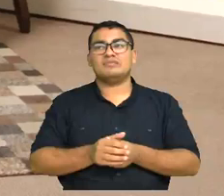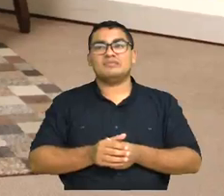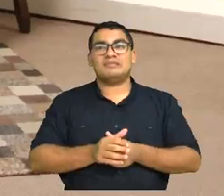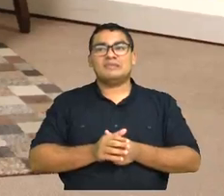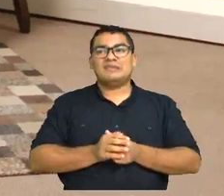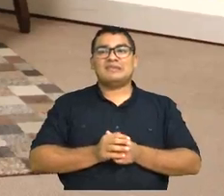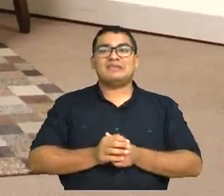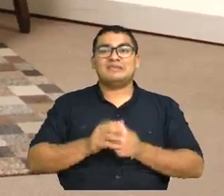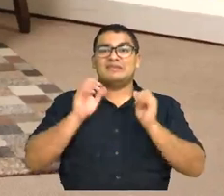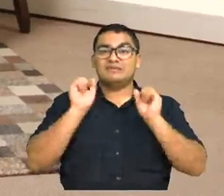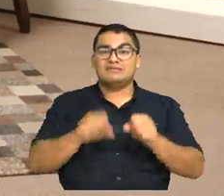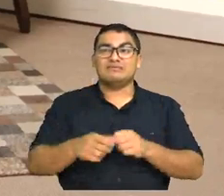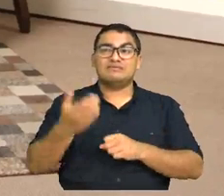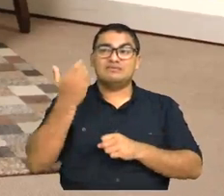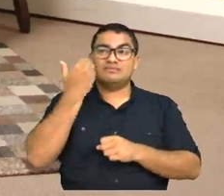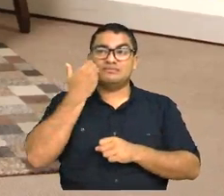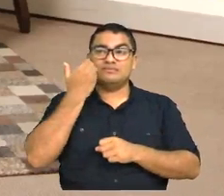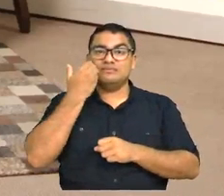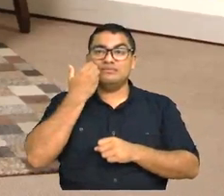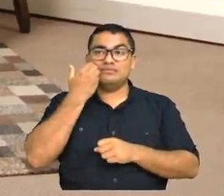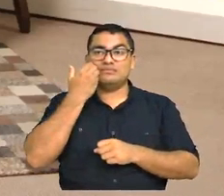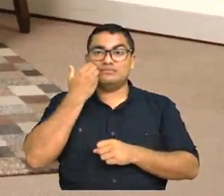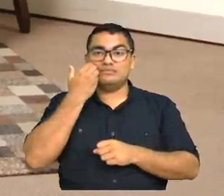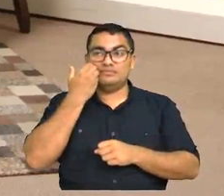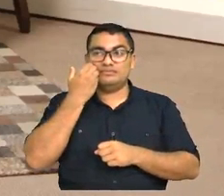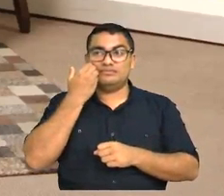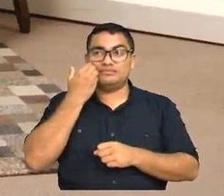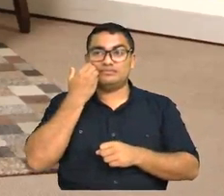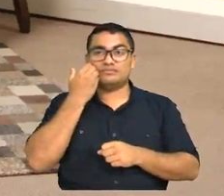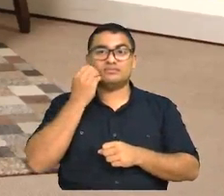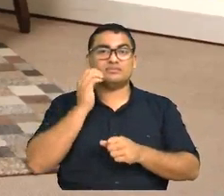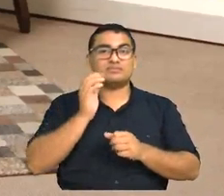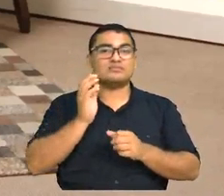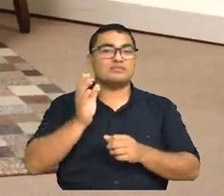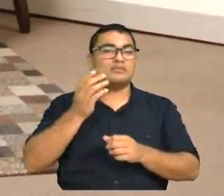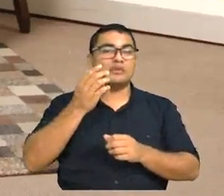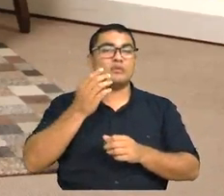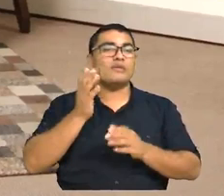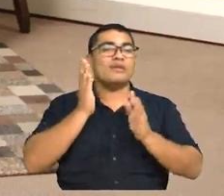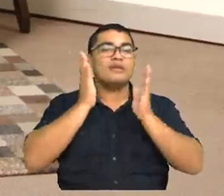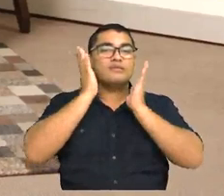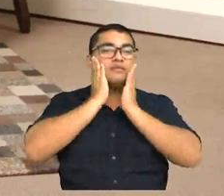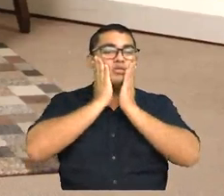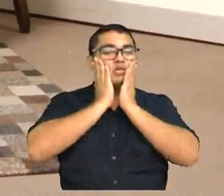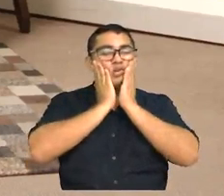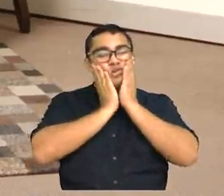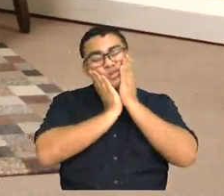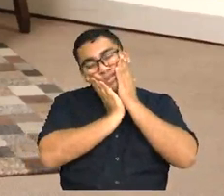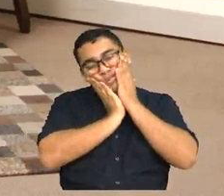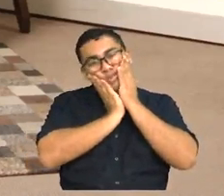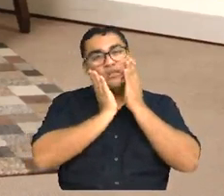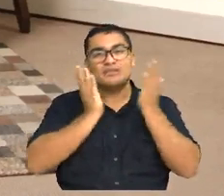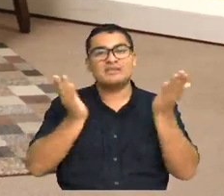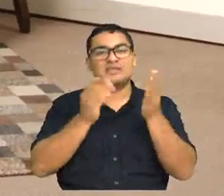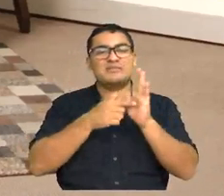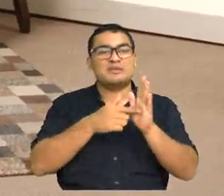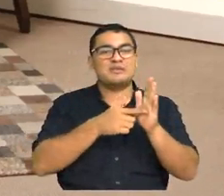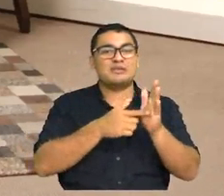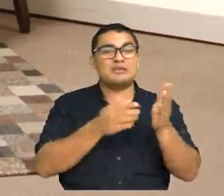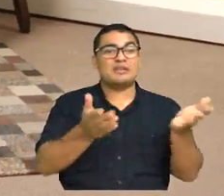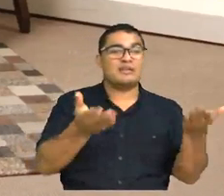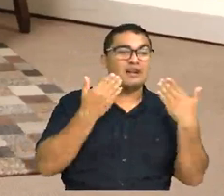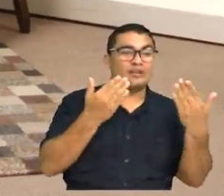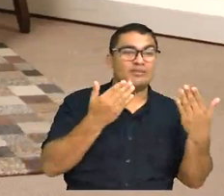pero sí otras enfermedades nerviosas, como un tipo de parálisis facial por los contrastes bruscos de temperatura, pueden producir otros tipos